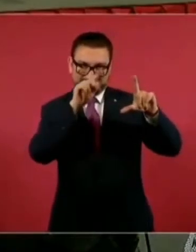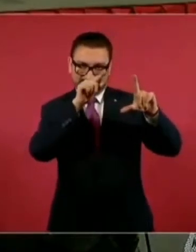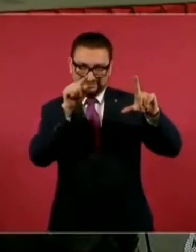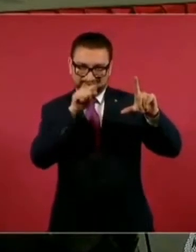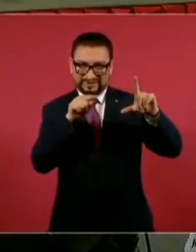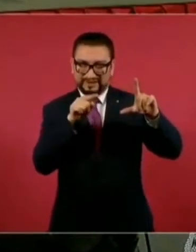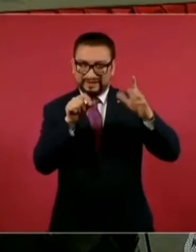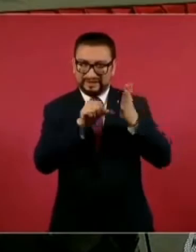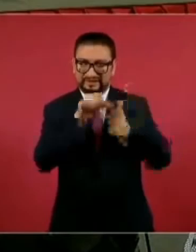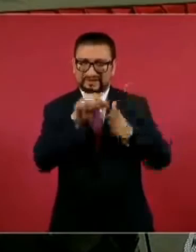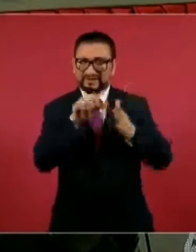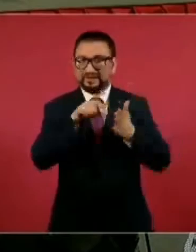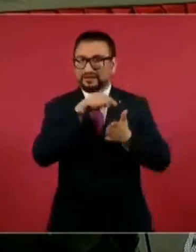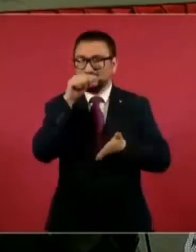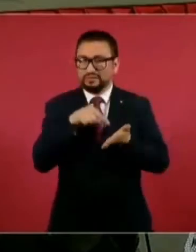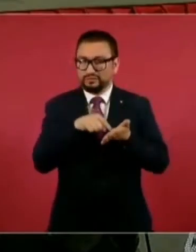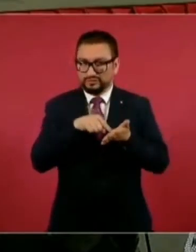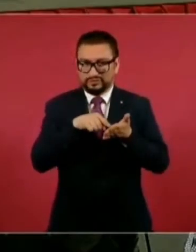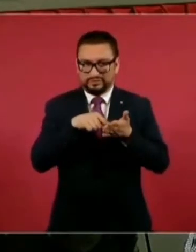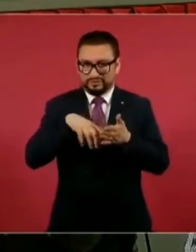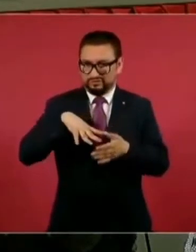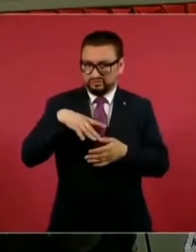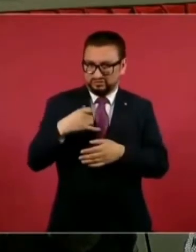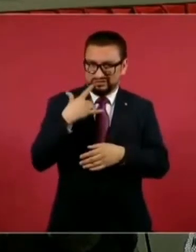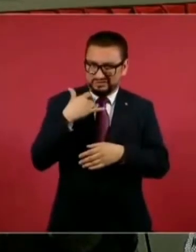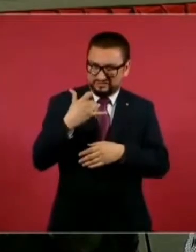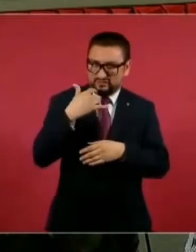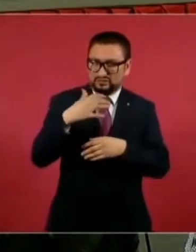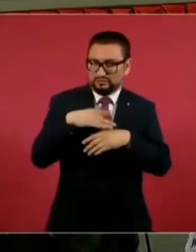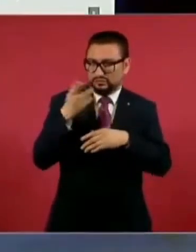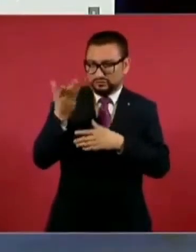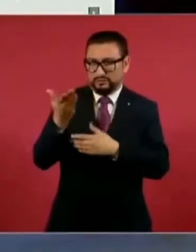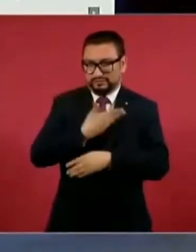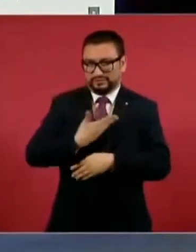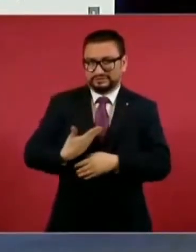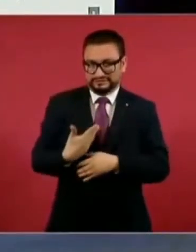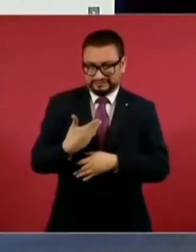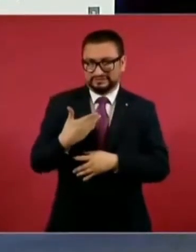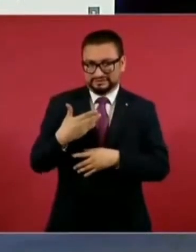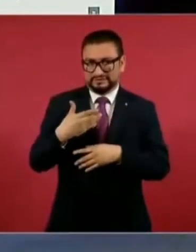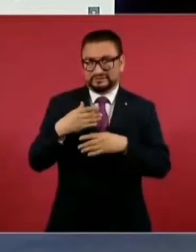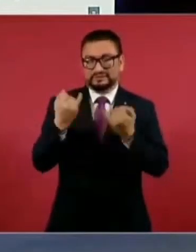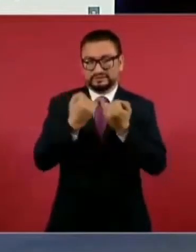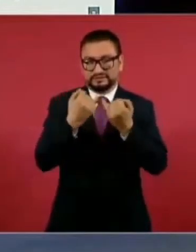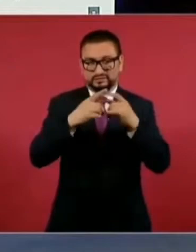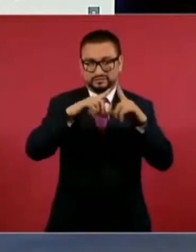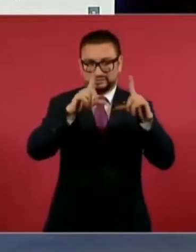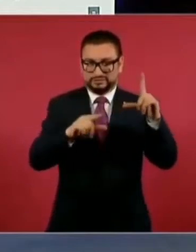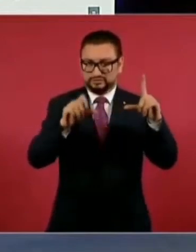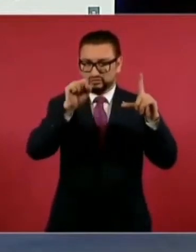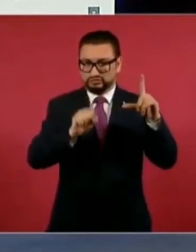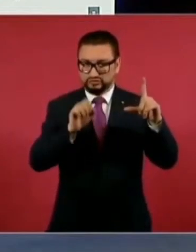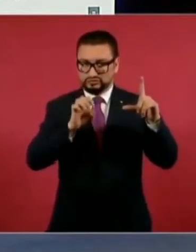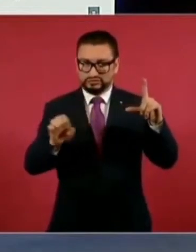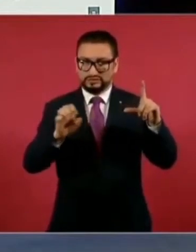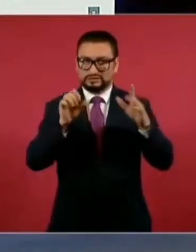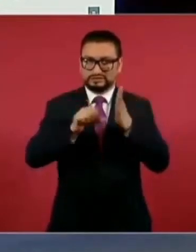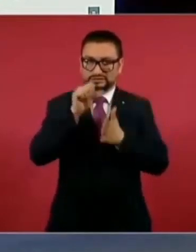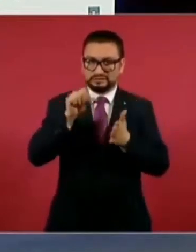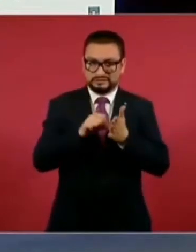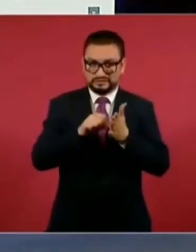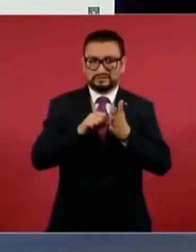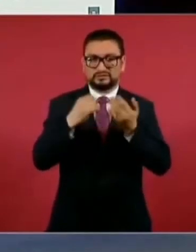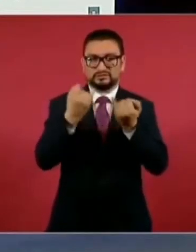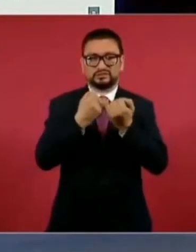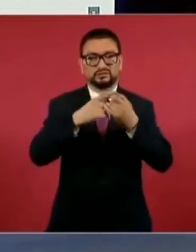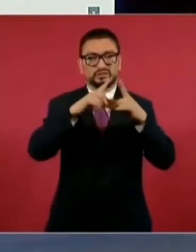estado trabajando con mucho esfuerzo, pero a través del presidente de la República, el sureste, el centro, el Bajío, que es un